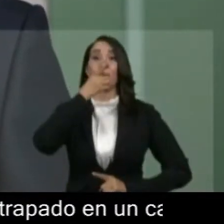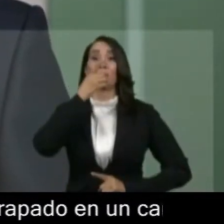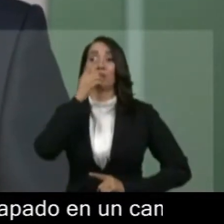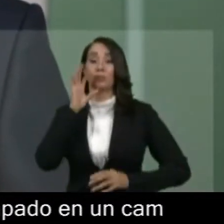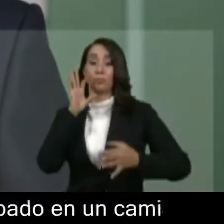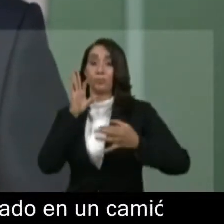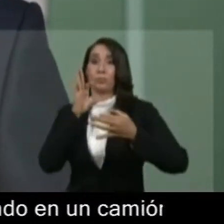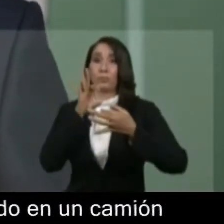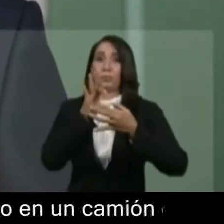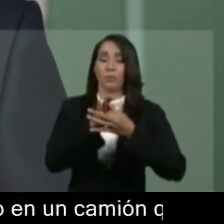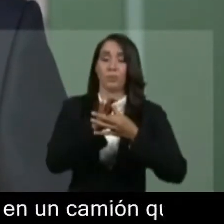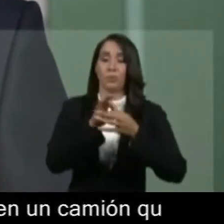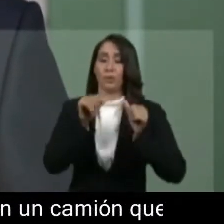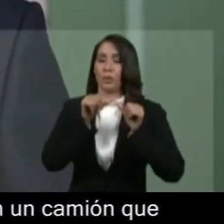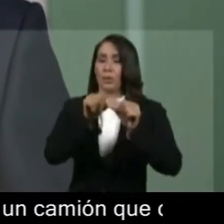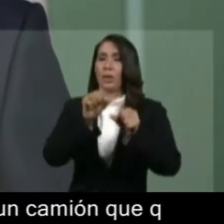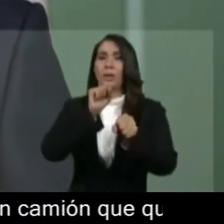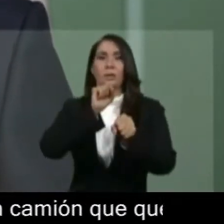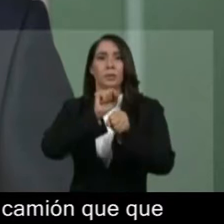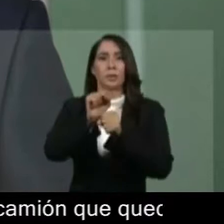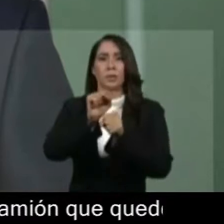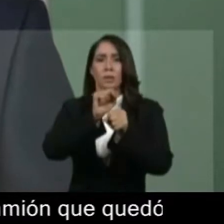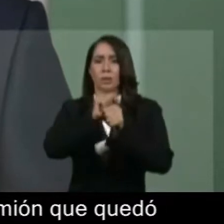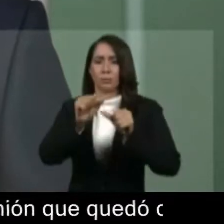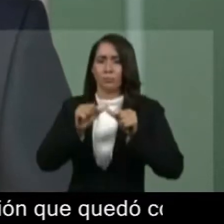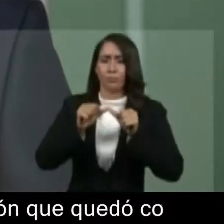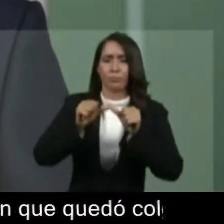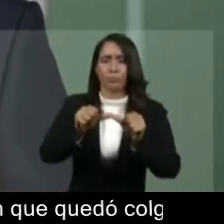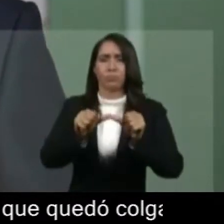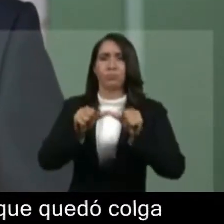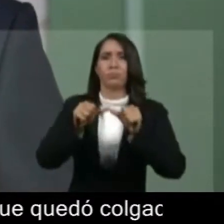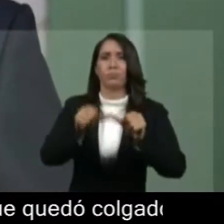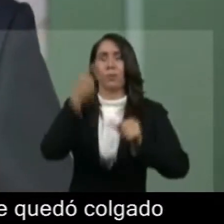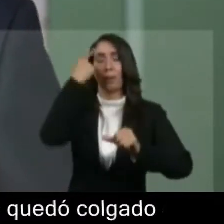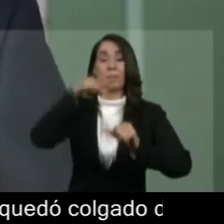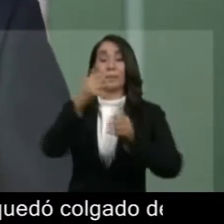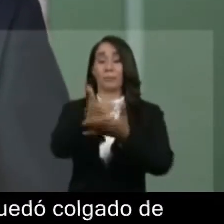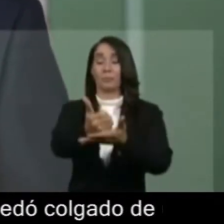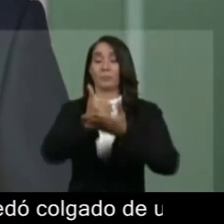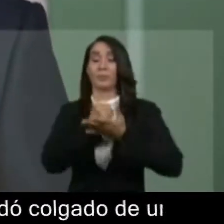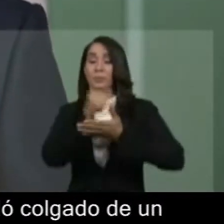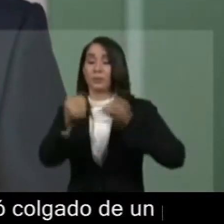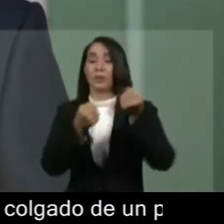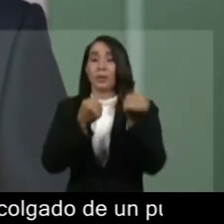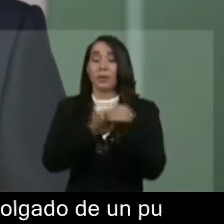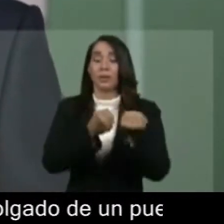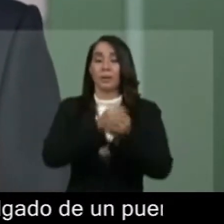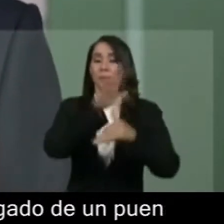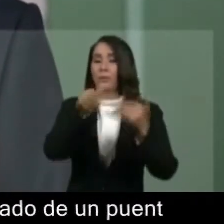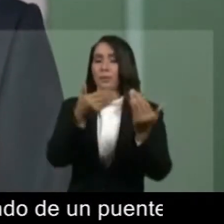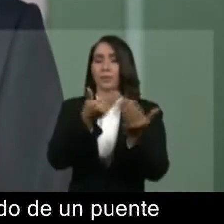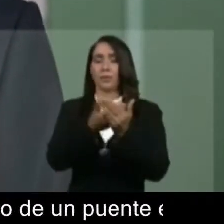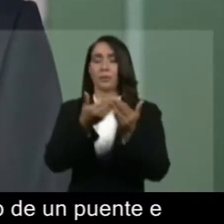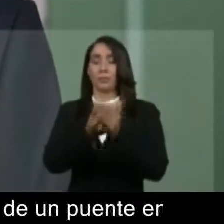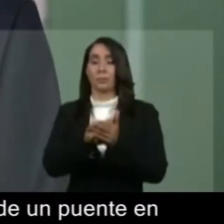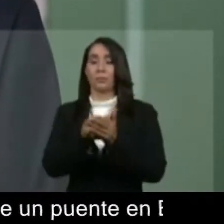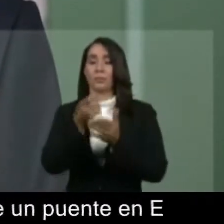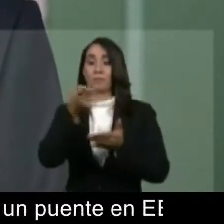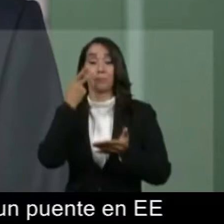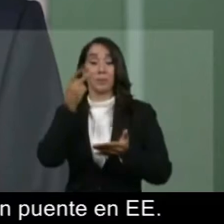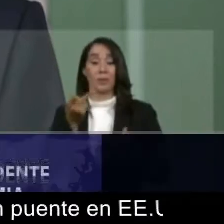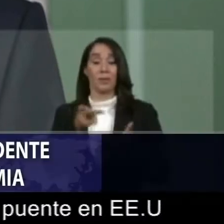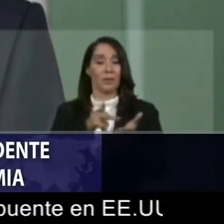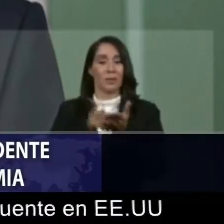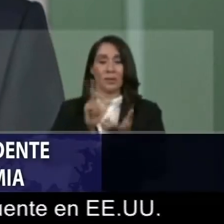procedimientos que logren frenar el exponencial avance del virus en el país waldo Ariel suero Indicó que la